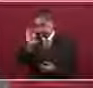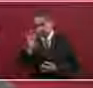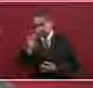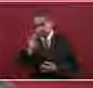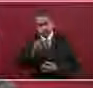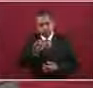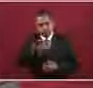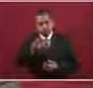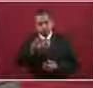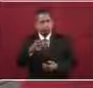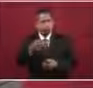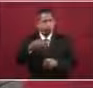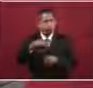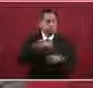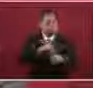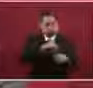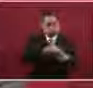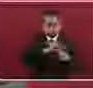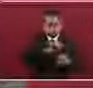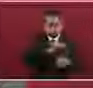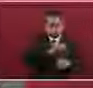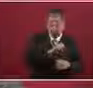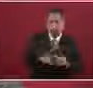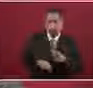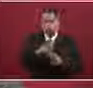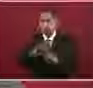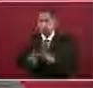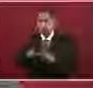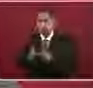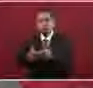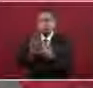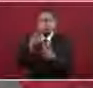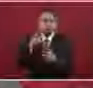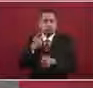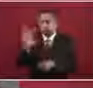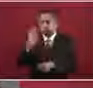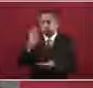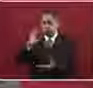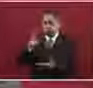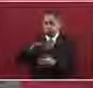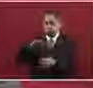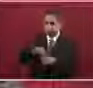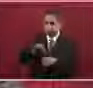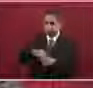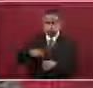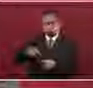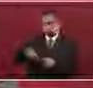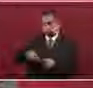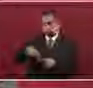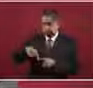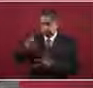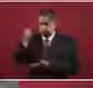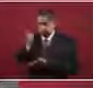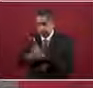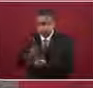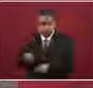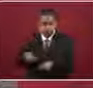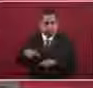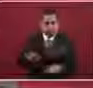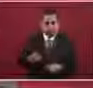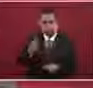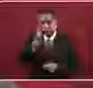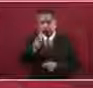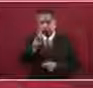los organismos electorales y los partidos ahora que se va a aprobar el presupuesto. Esa es